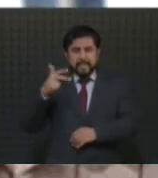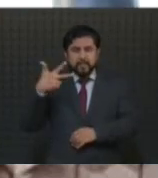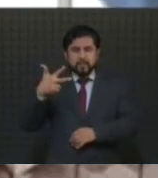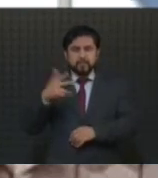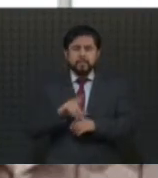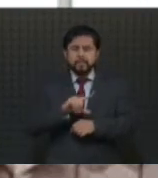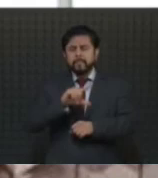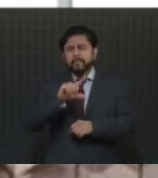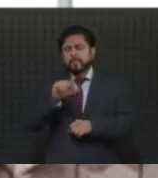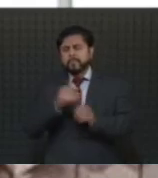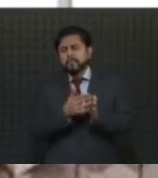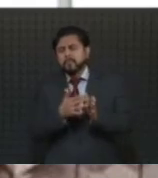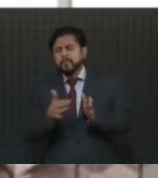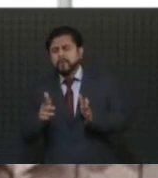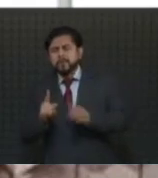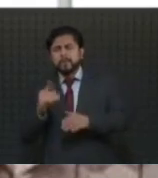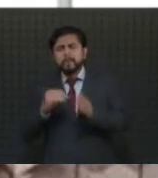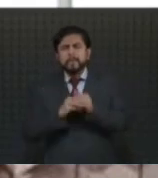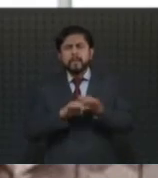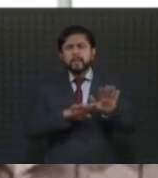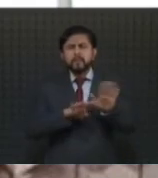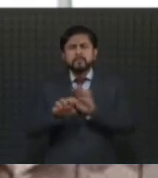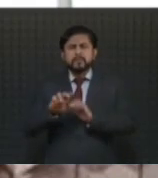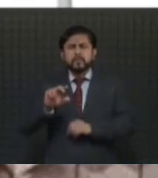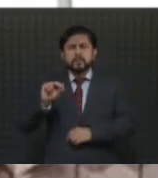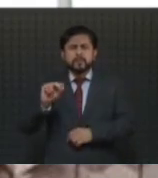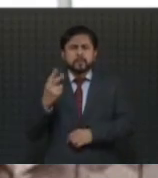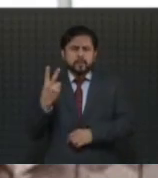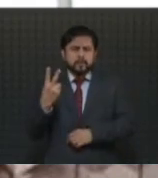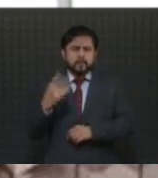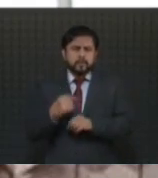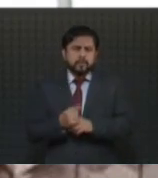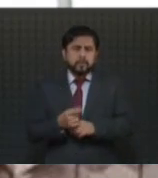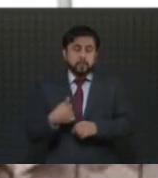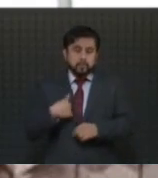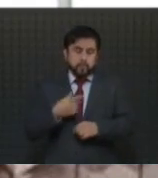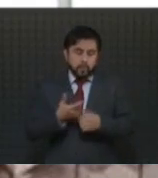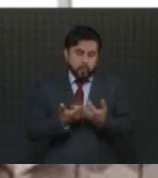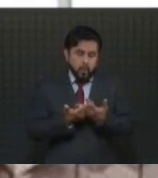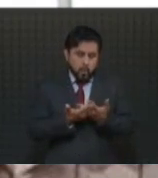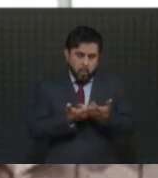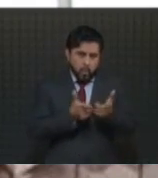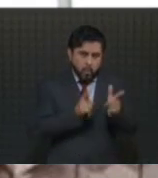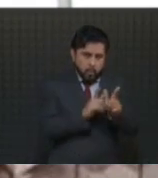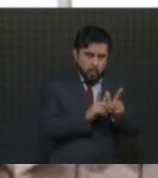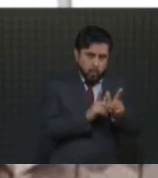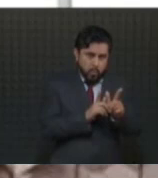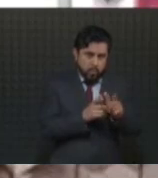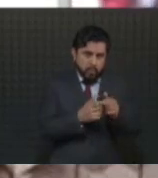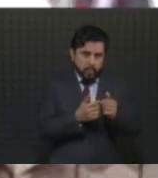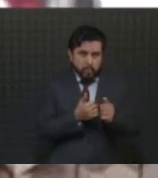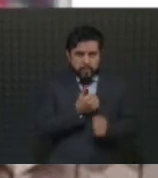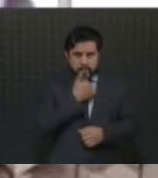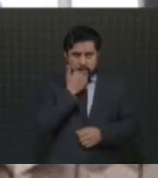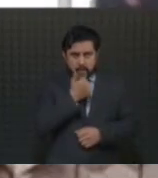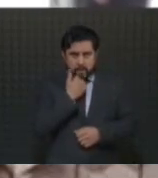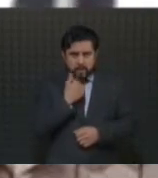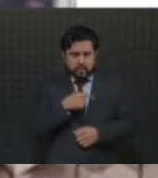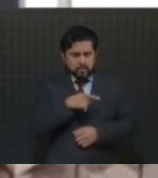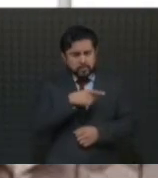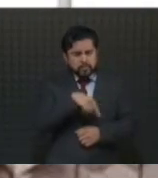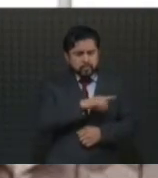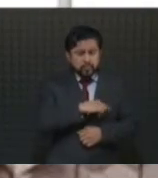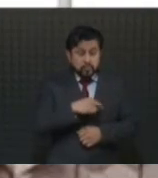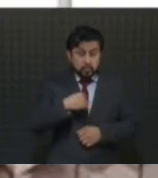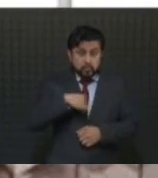82 teníamos un grupo de estudiantes que decidimos que no solamente era